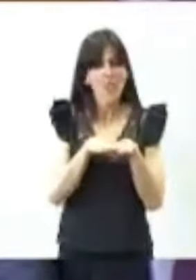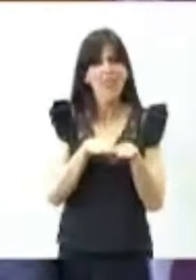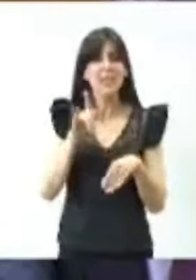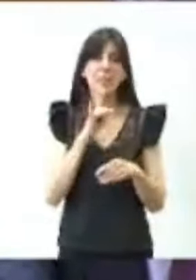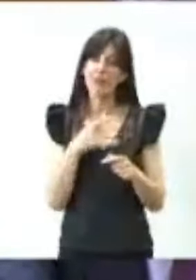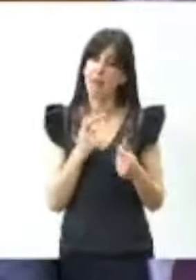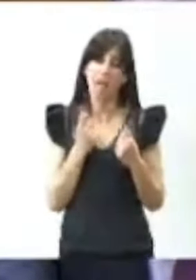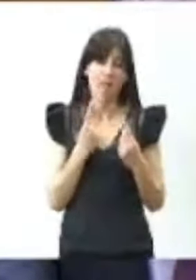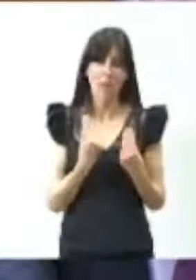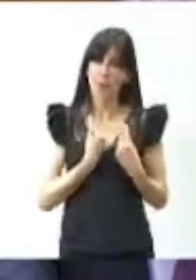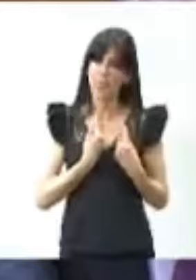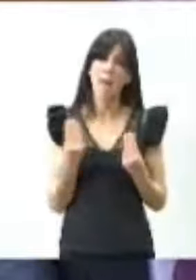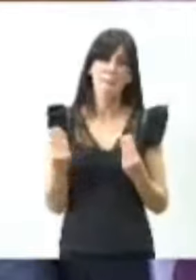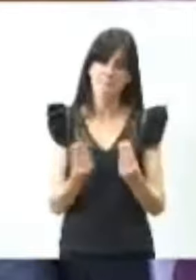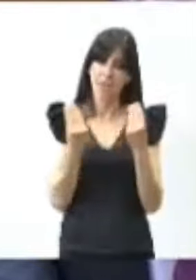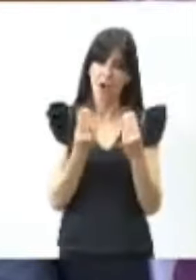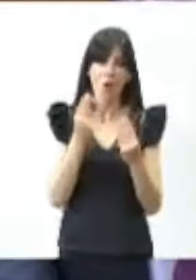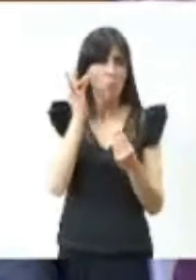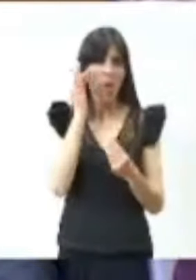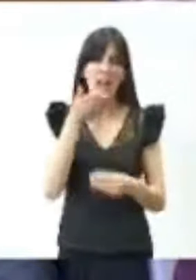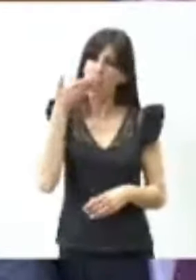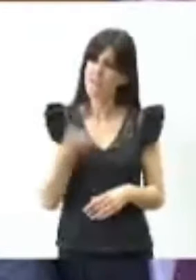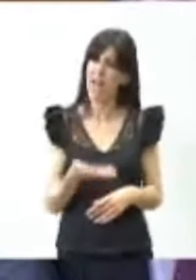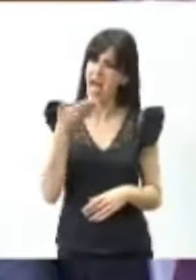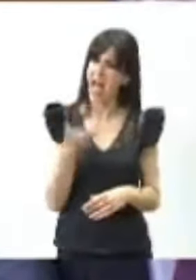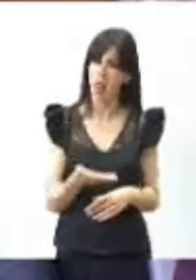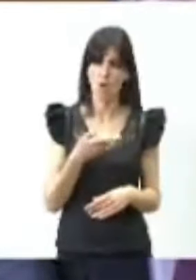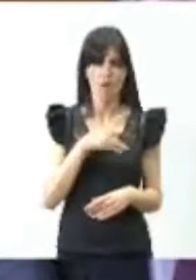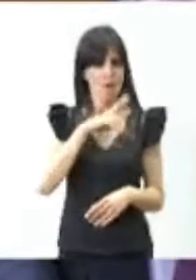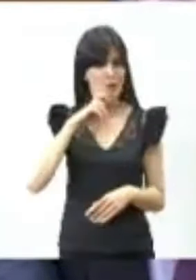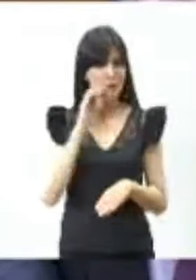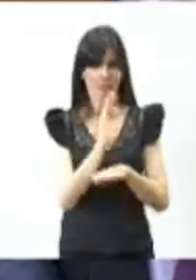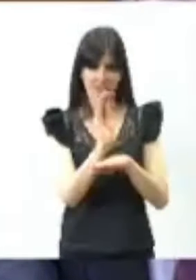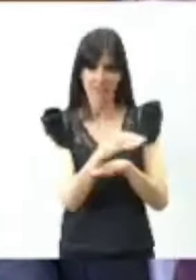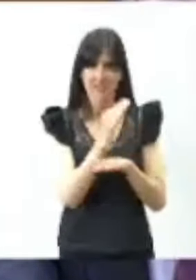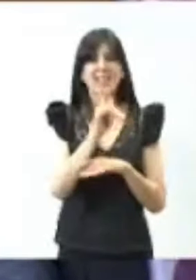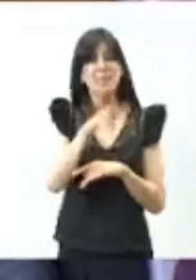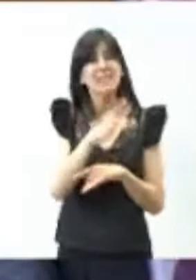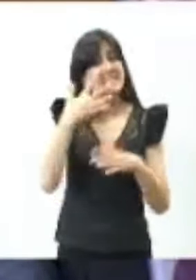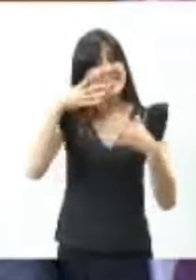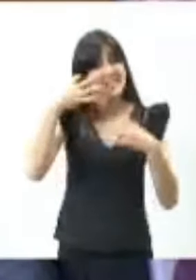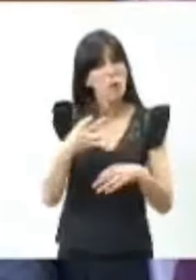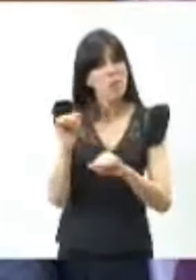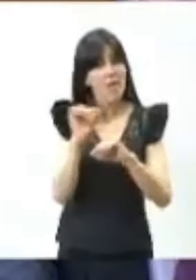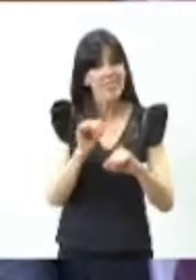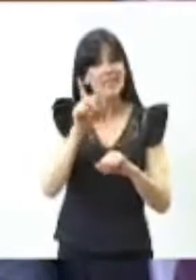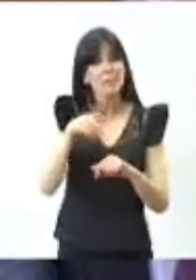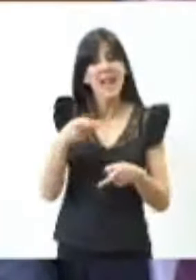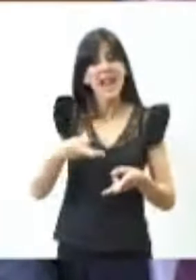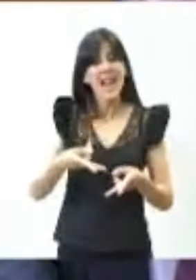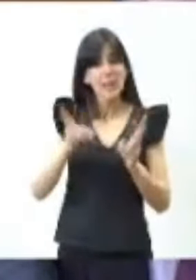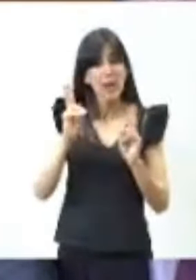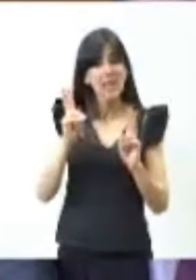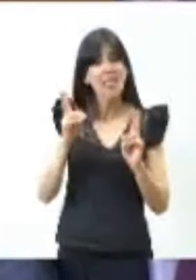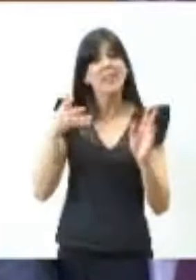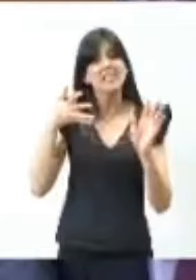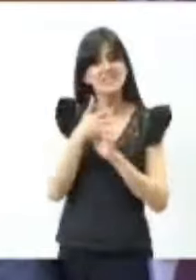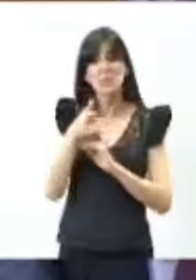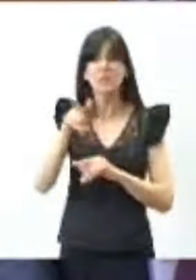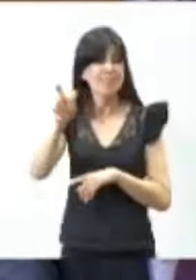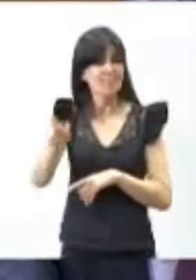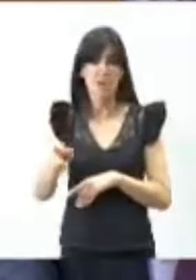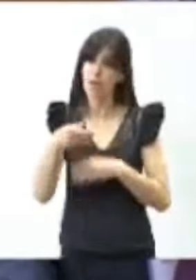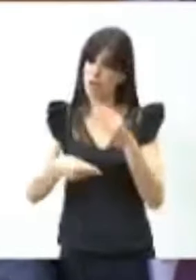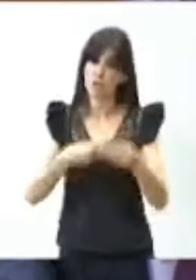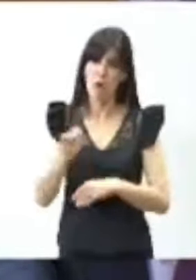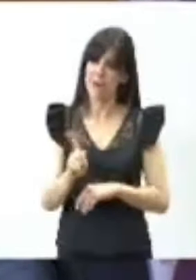vida a las mujeres, las ponemos en valor y también defendemos su seguridad y su libertad, cuestión que usted no lo hizo hasta